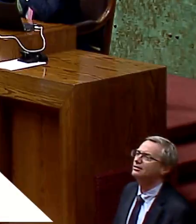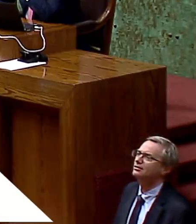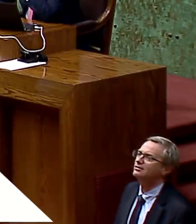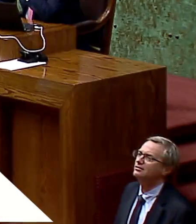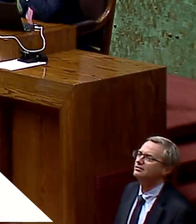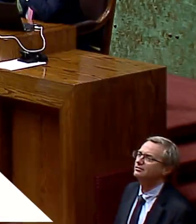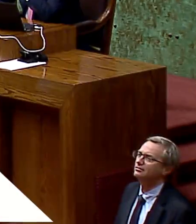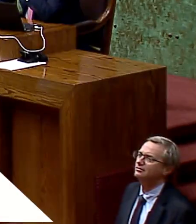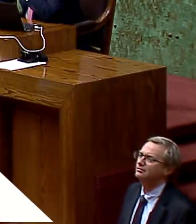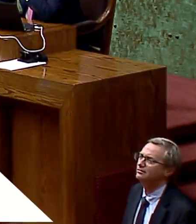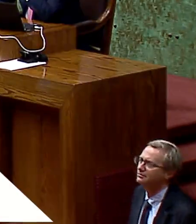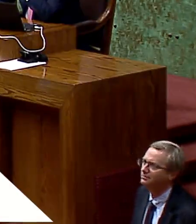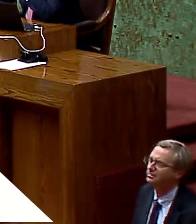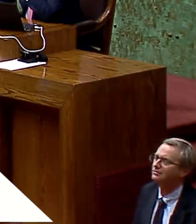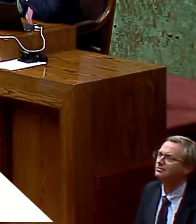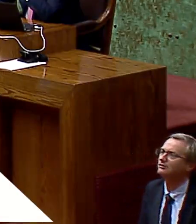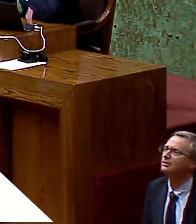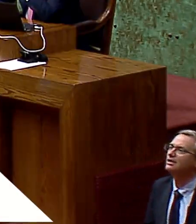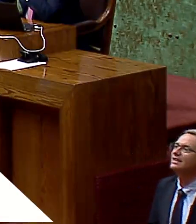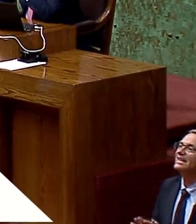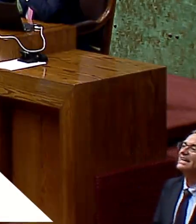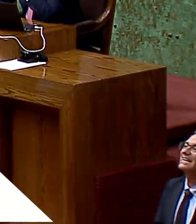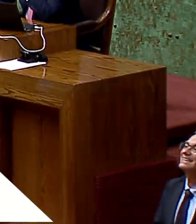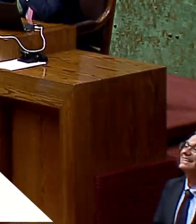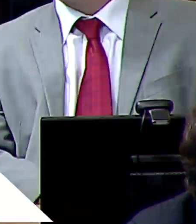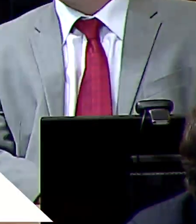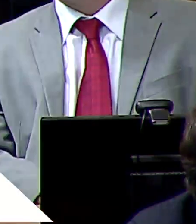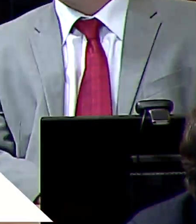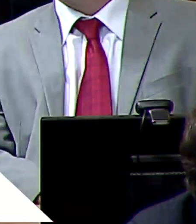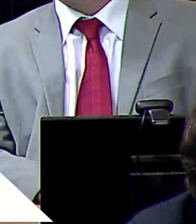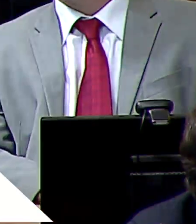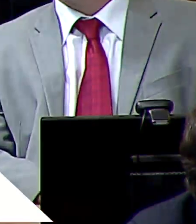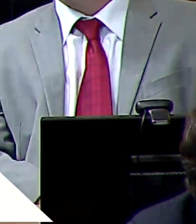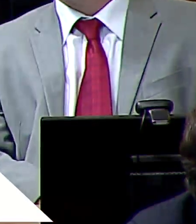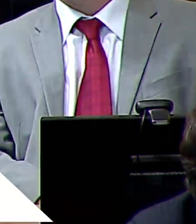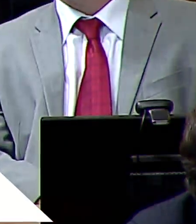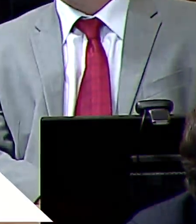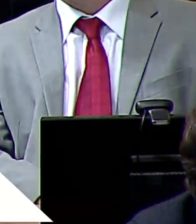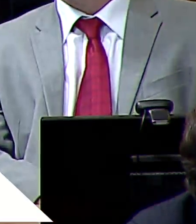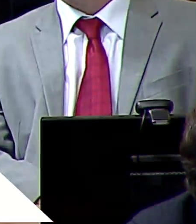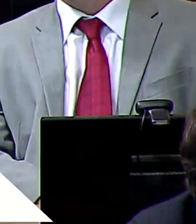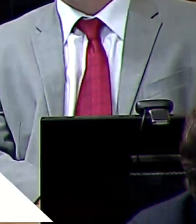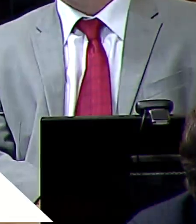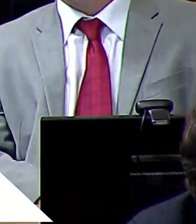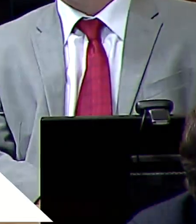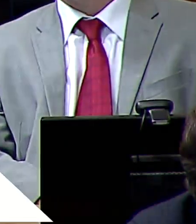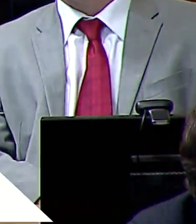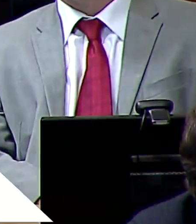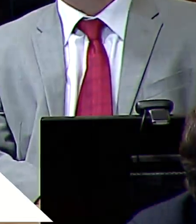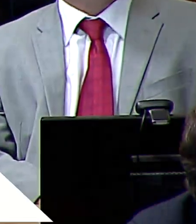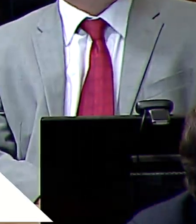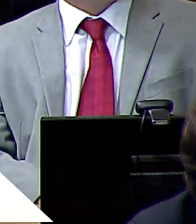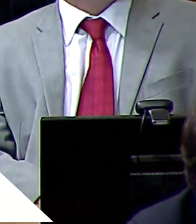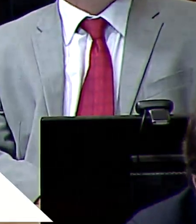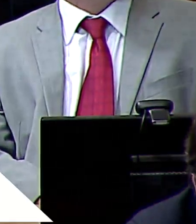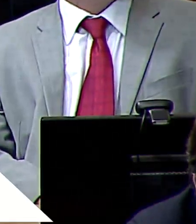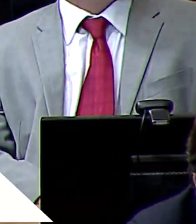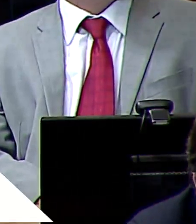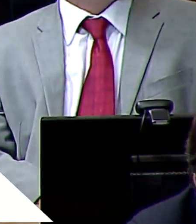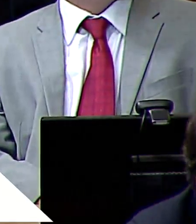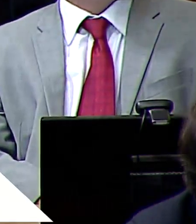persona que vive con un con fertas especiales adentro de su casa ministro Ted sabes